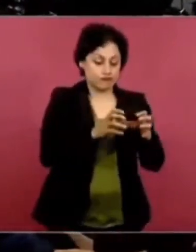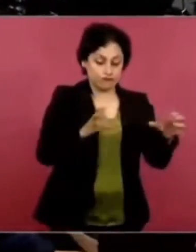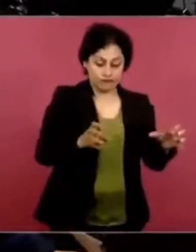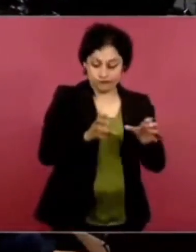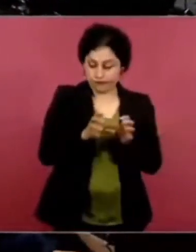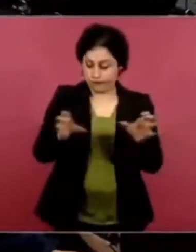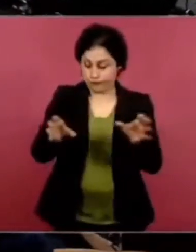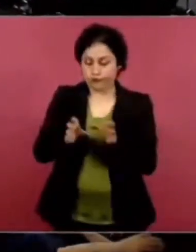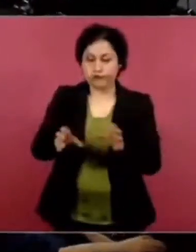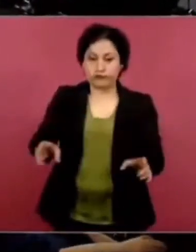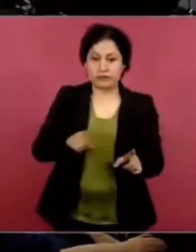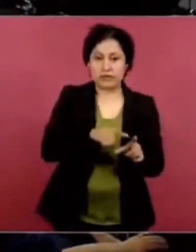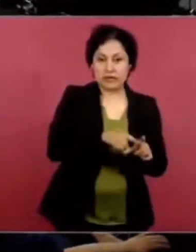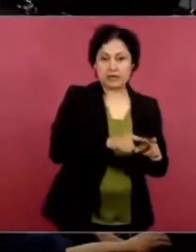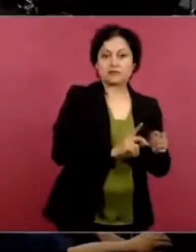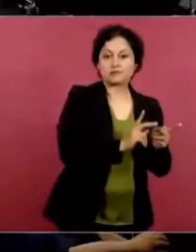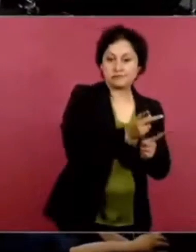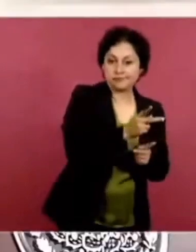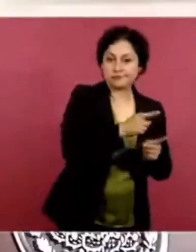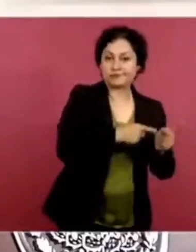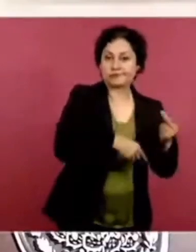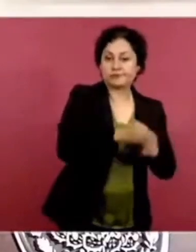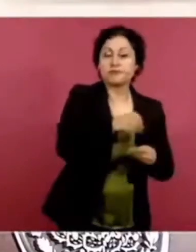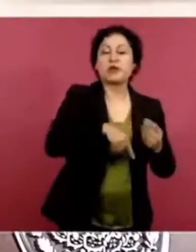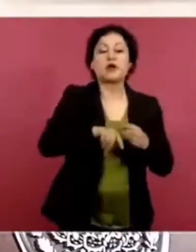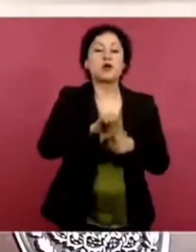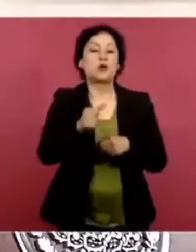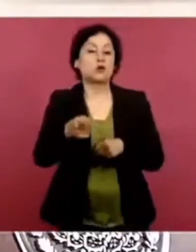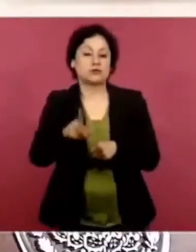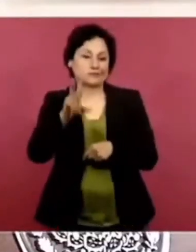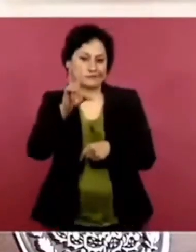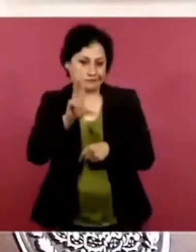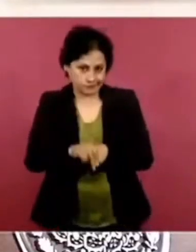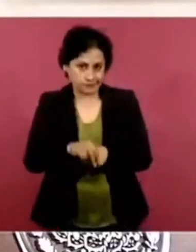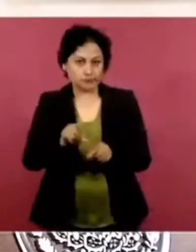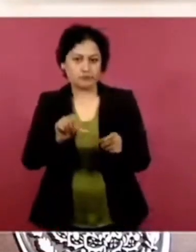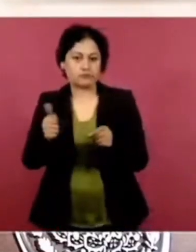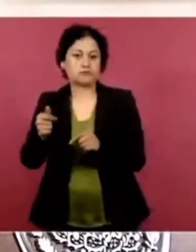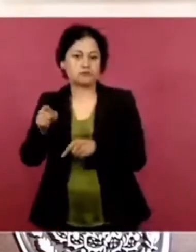no orgánica, cuando estuvo